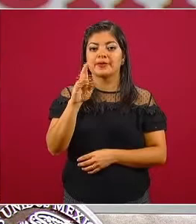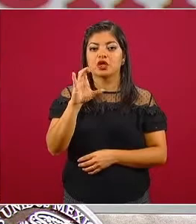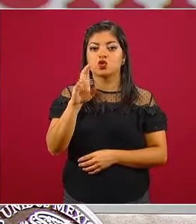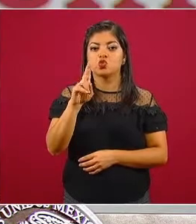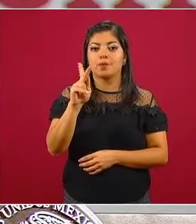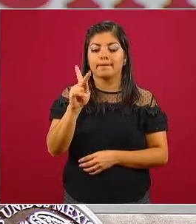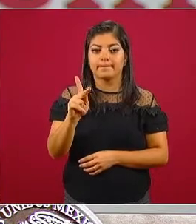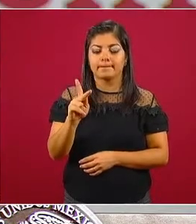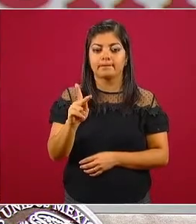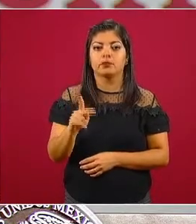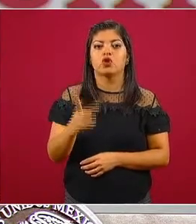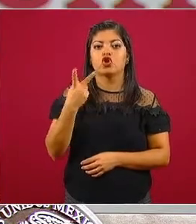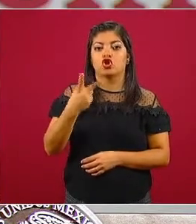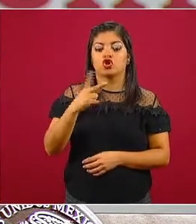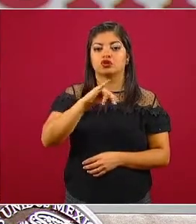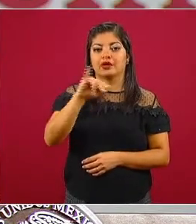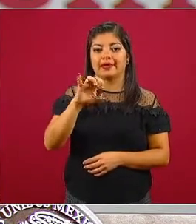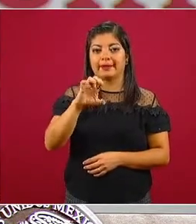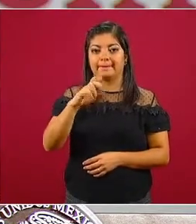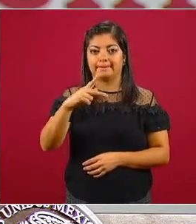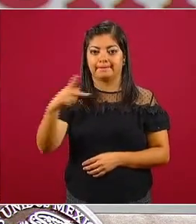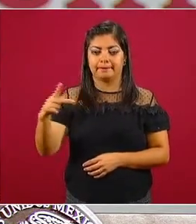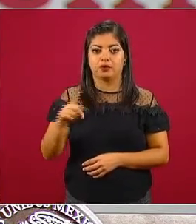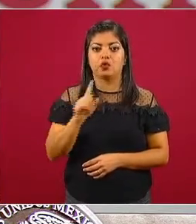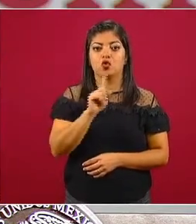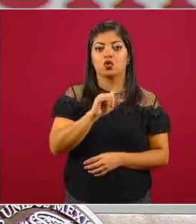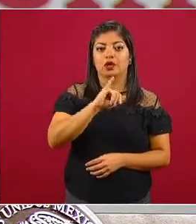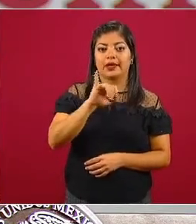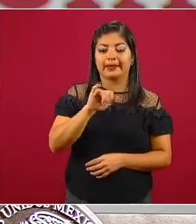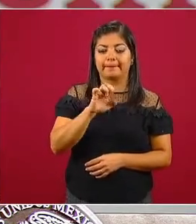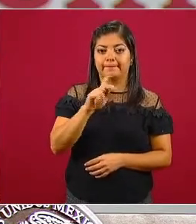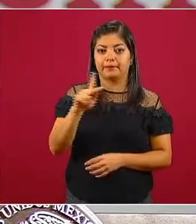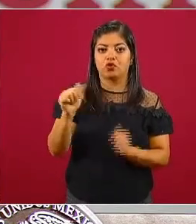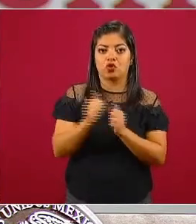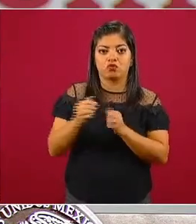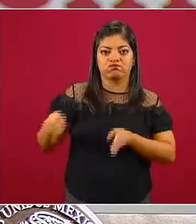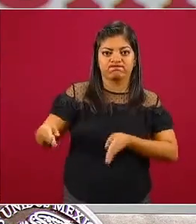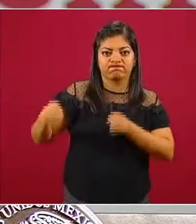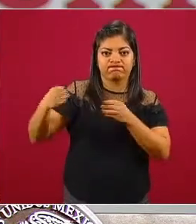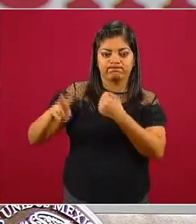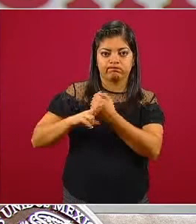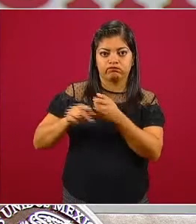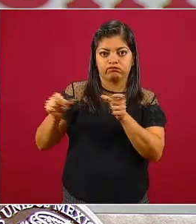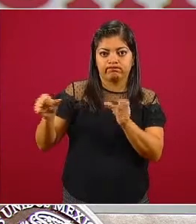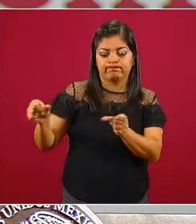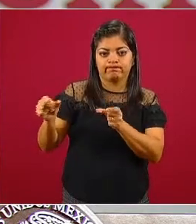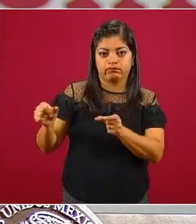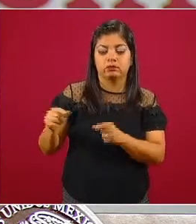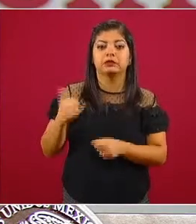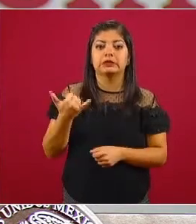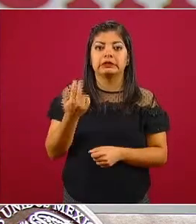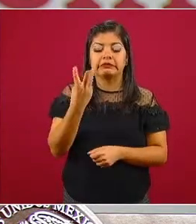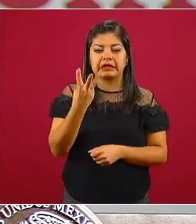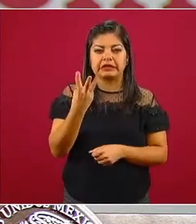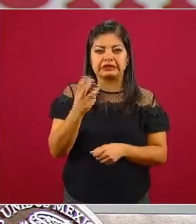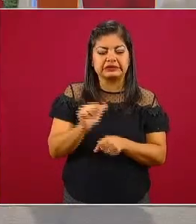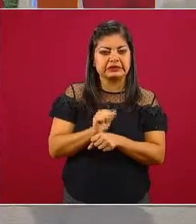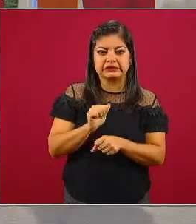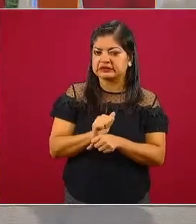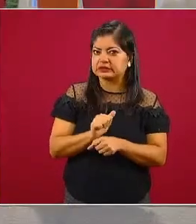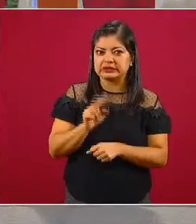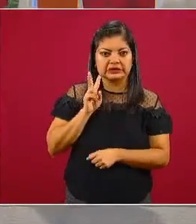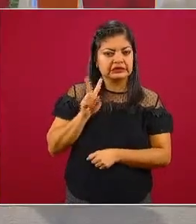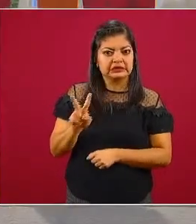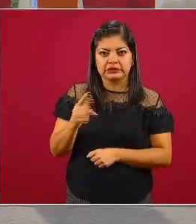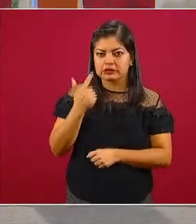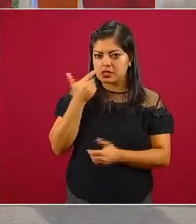bar, 2 Jeep Rubicon, un Jeep con blindaje y 3 vehículos que no los pudimos identificar, que están fuera de